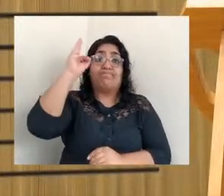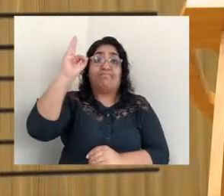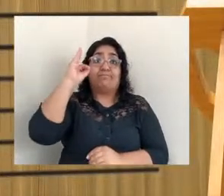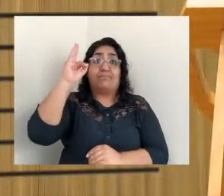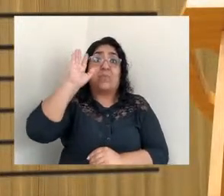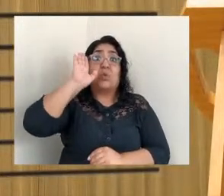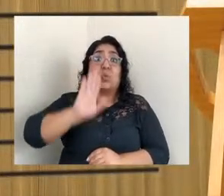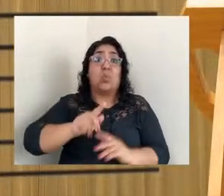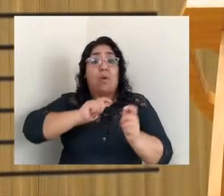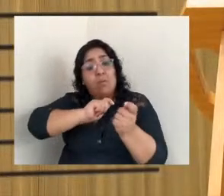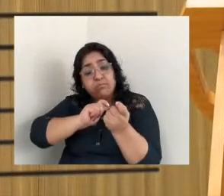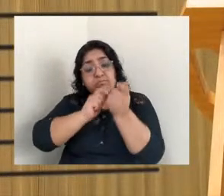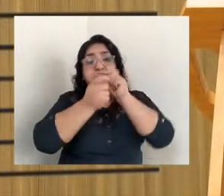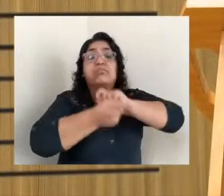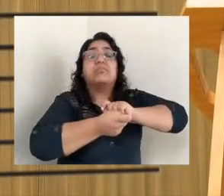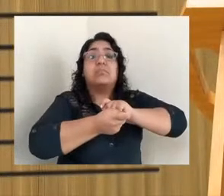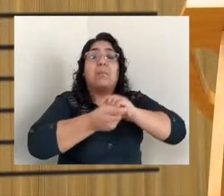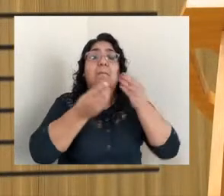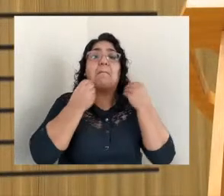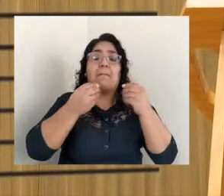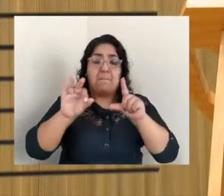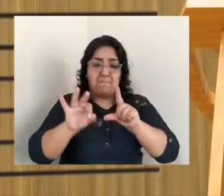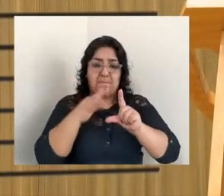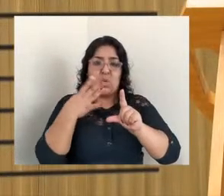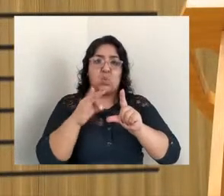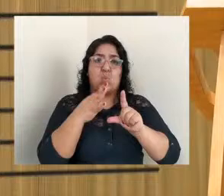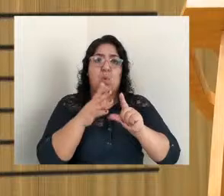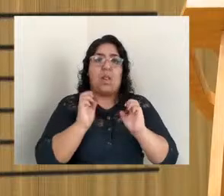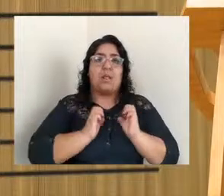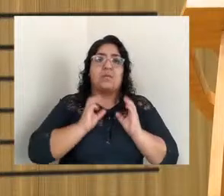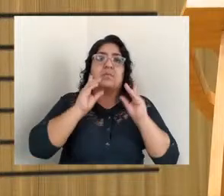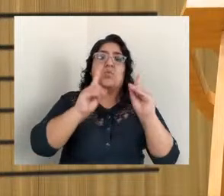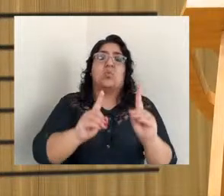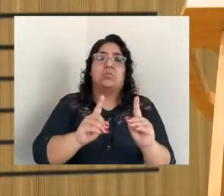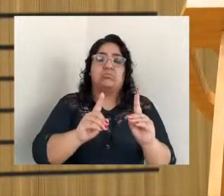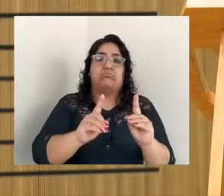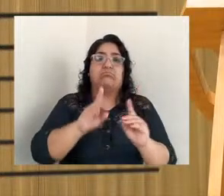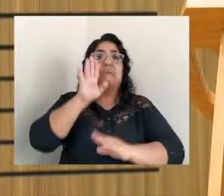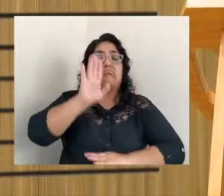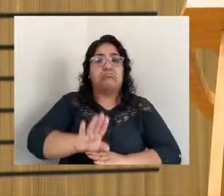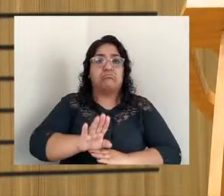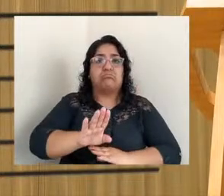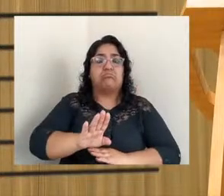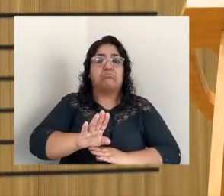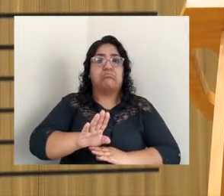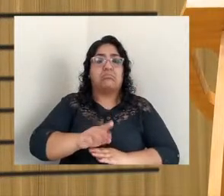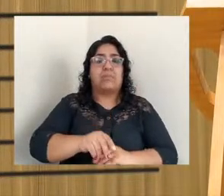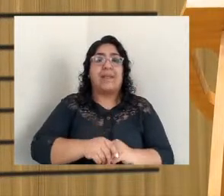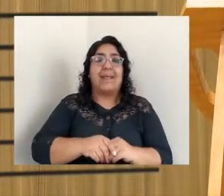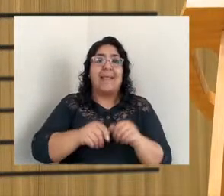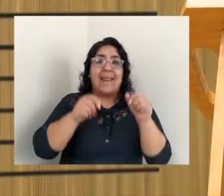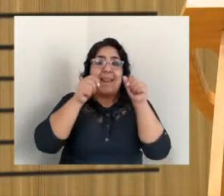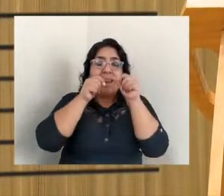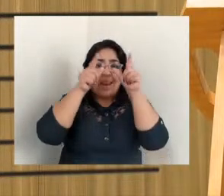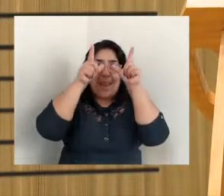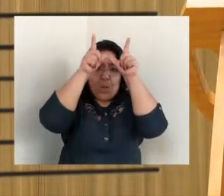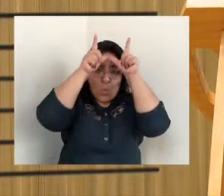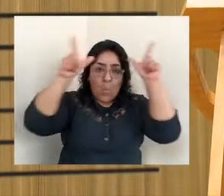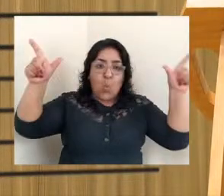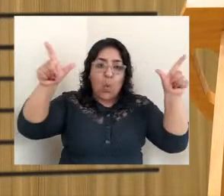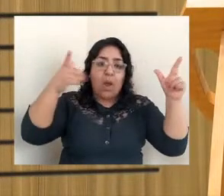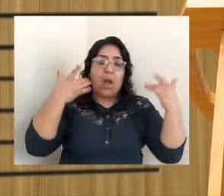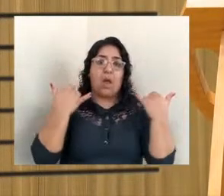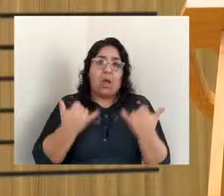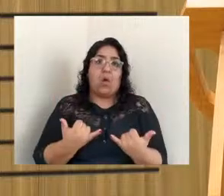y protagonista de un cambio hacia una mayor virtualidad de la educación, que en su lenguaje hoy se involucran